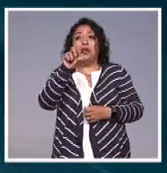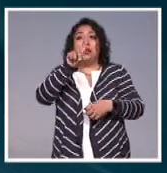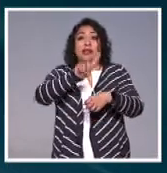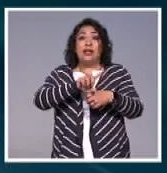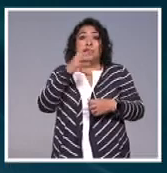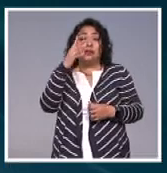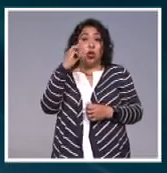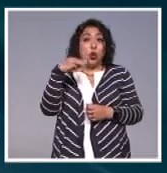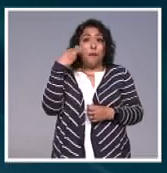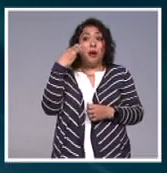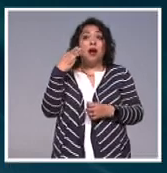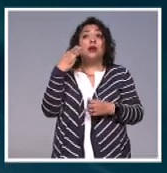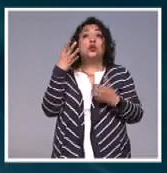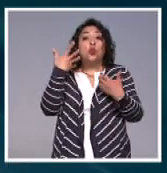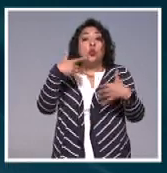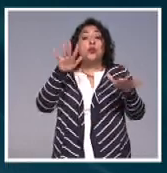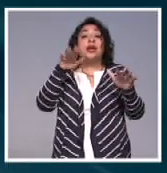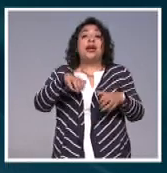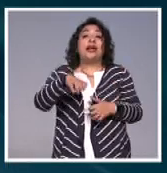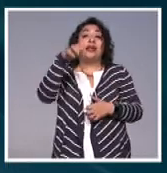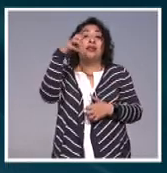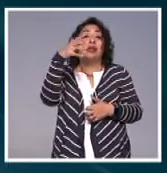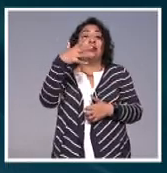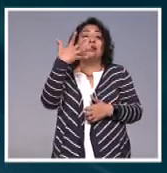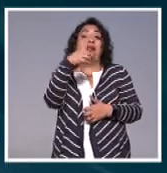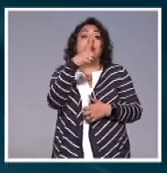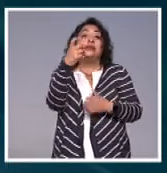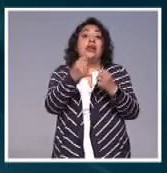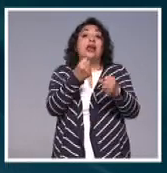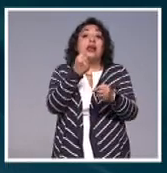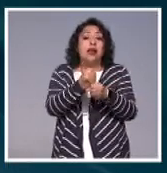5 de marzo cumpliría 100 años.